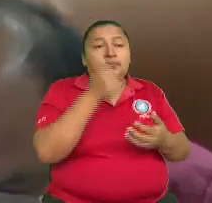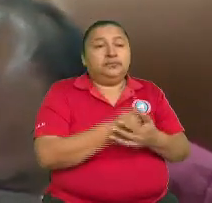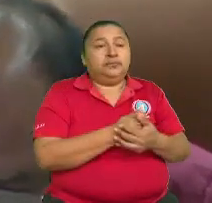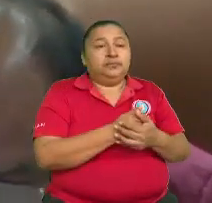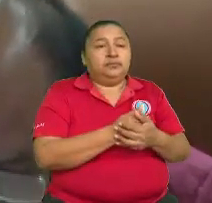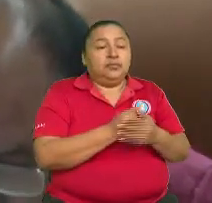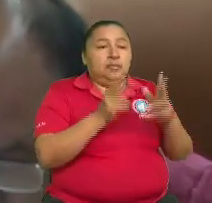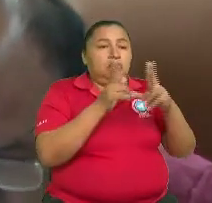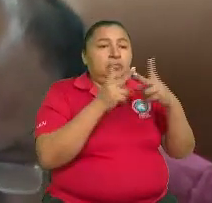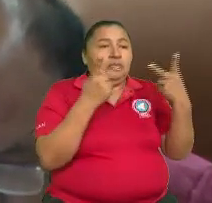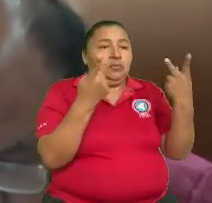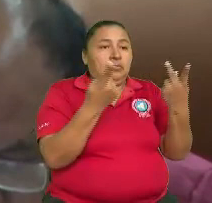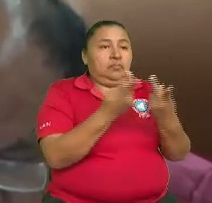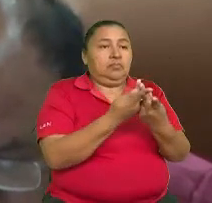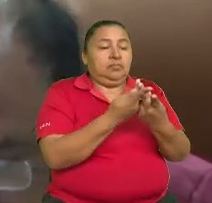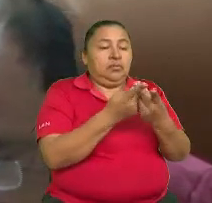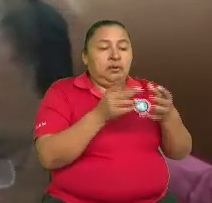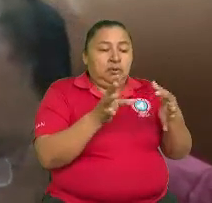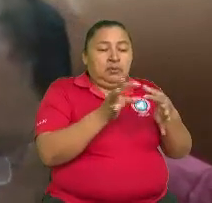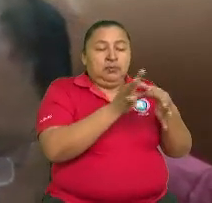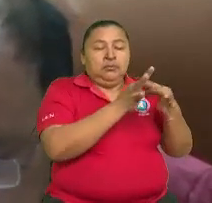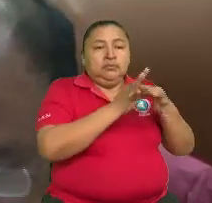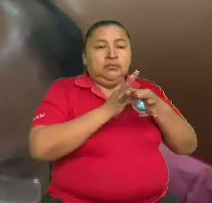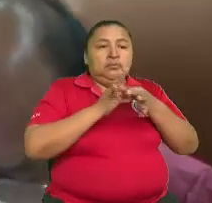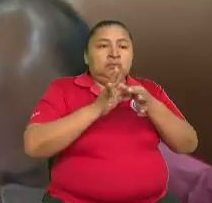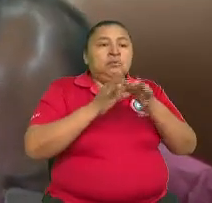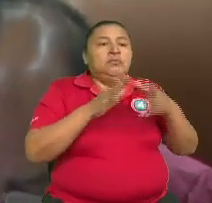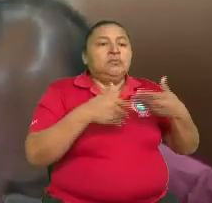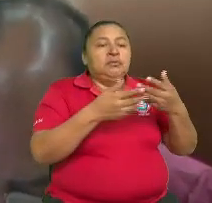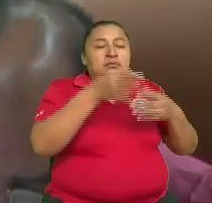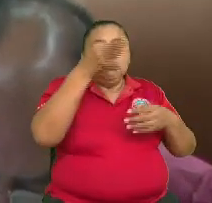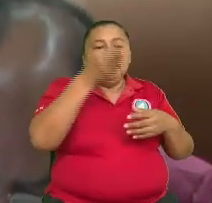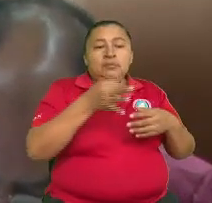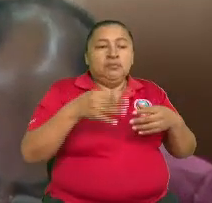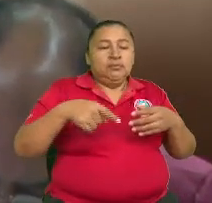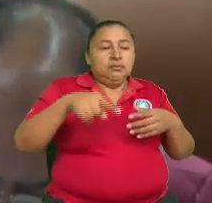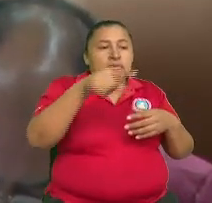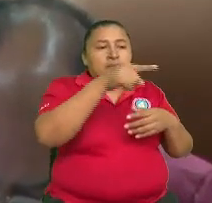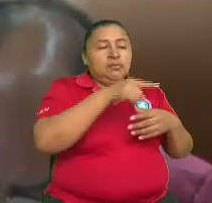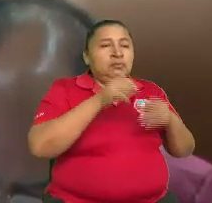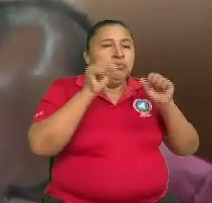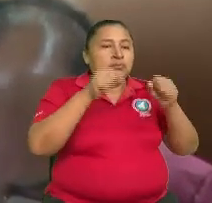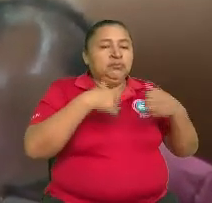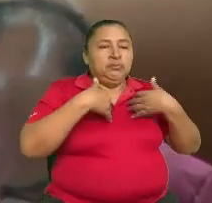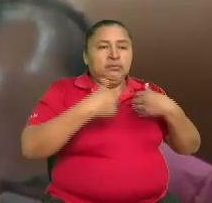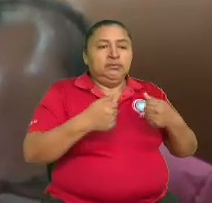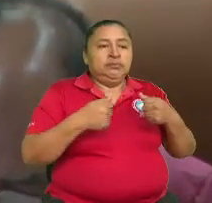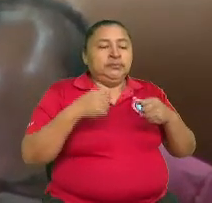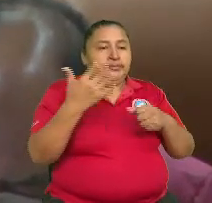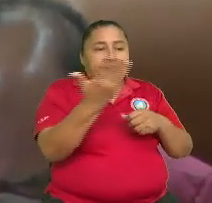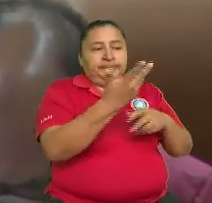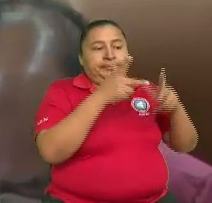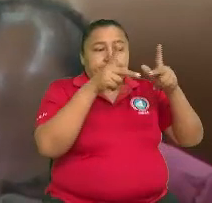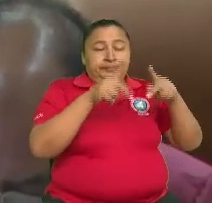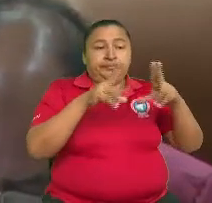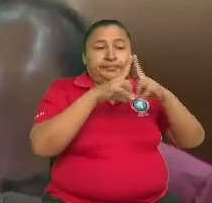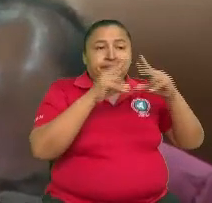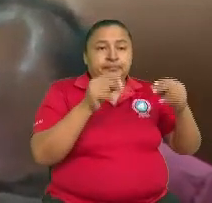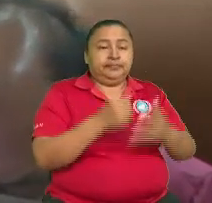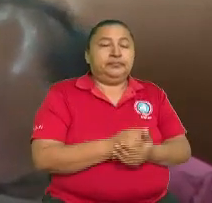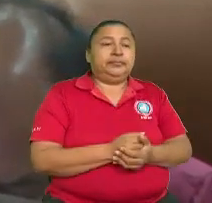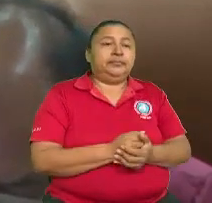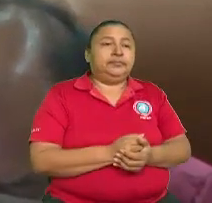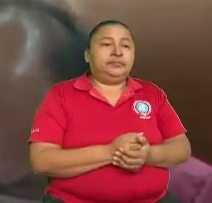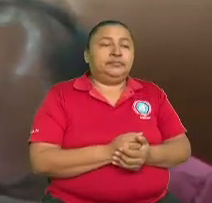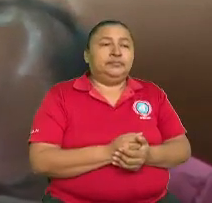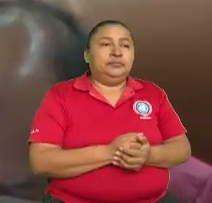y pueblo se unen para garantizar la salud de las y los